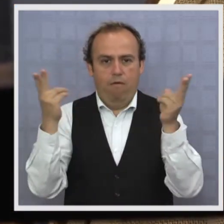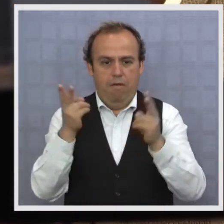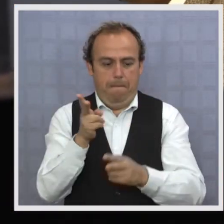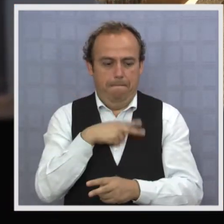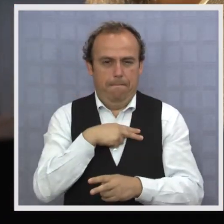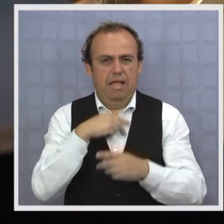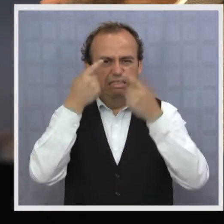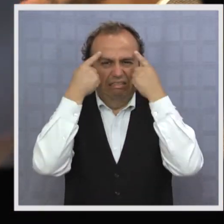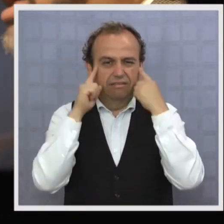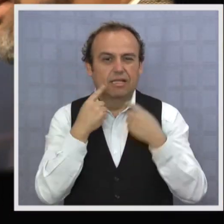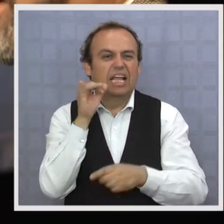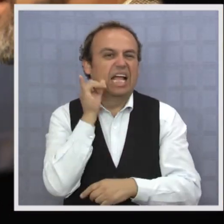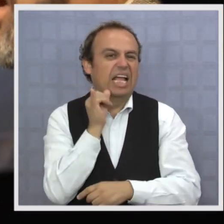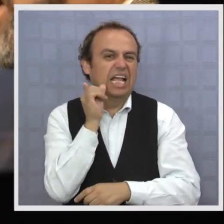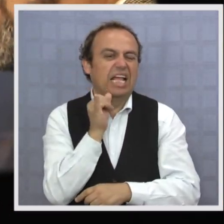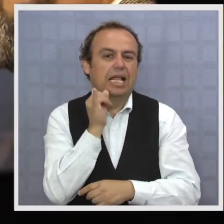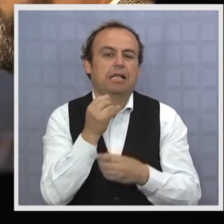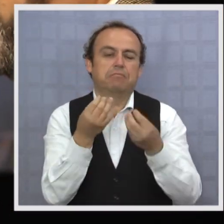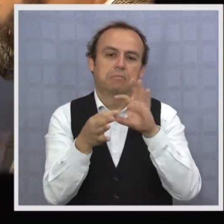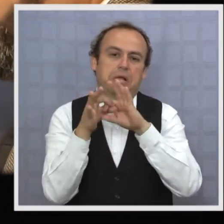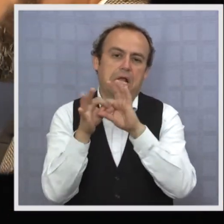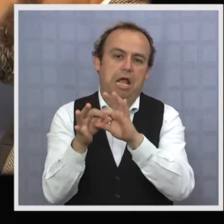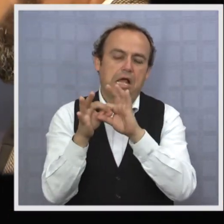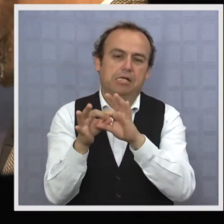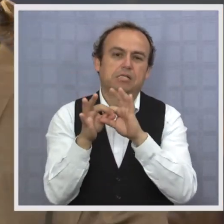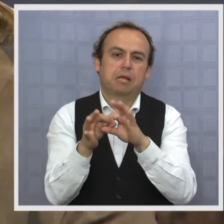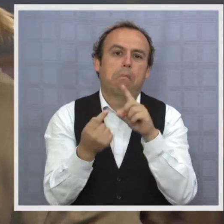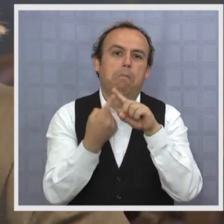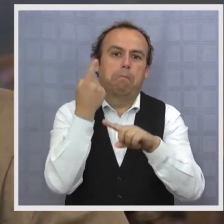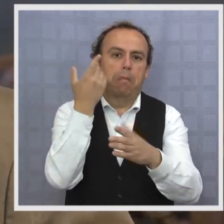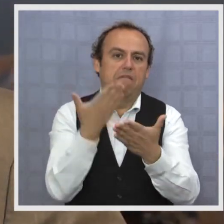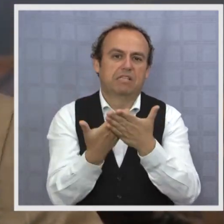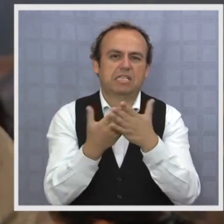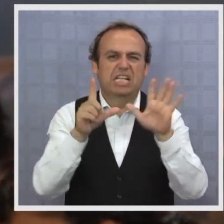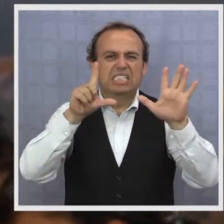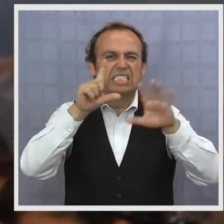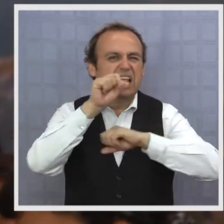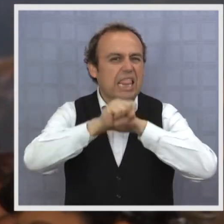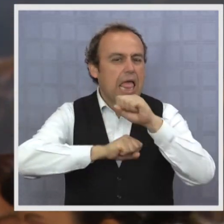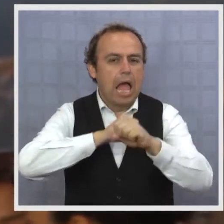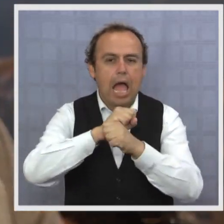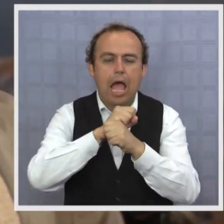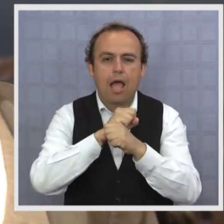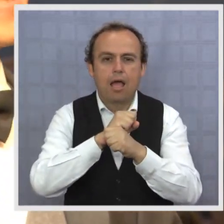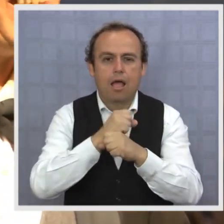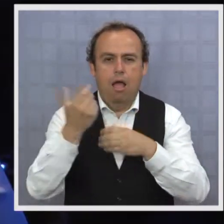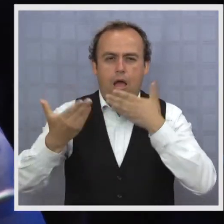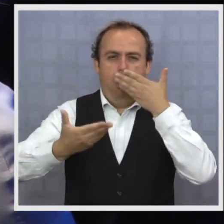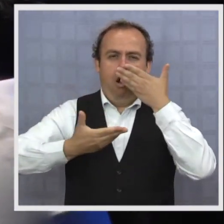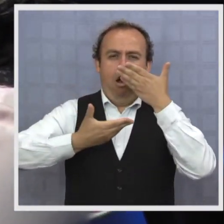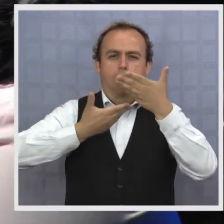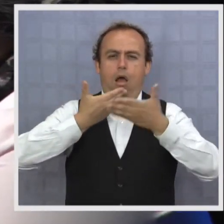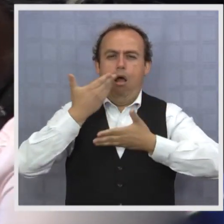el esfuerzo de los iquiqueños y agradeció que, por primera vez en 7 años, una